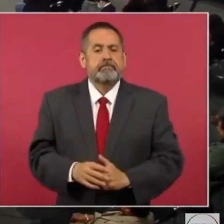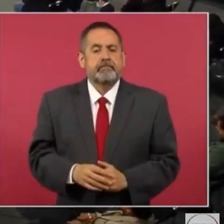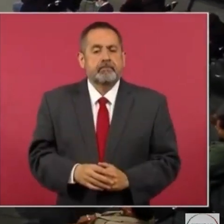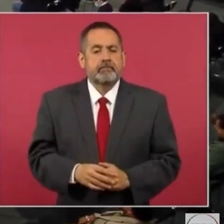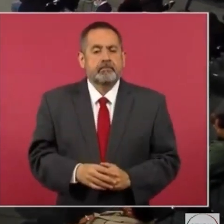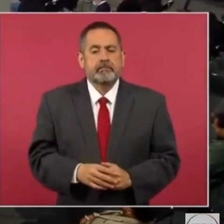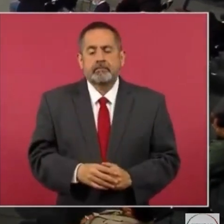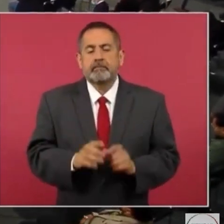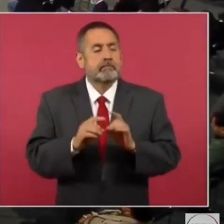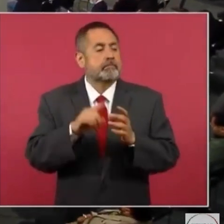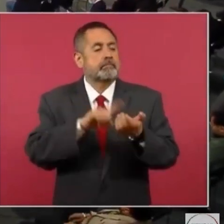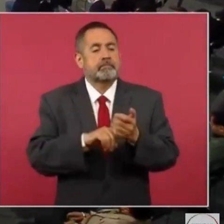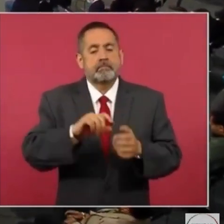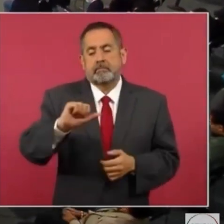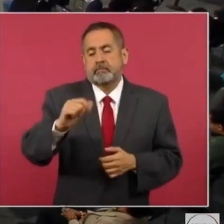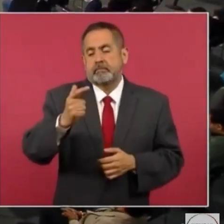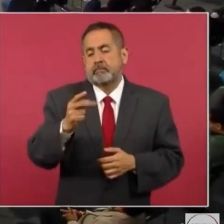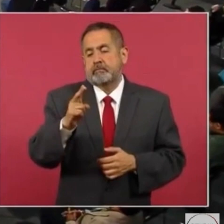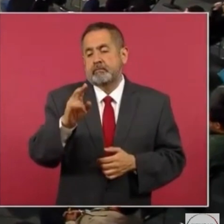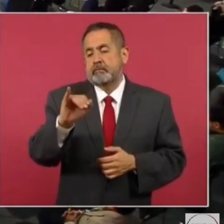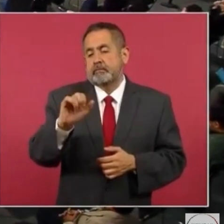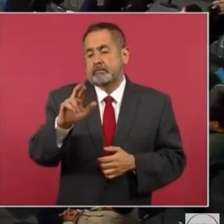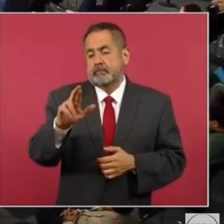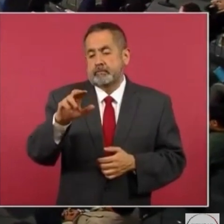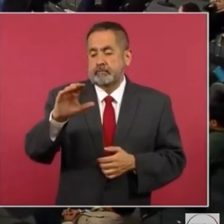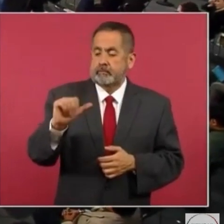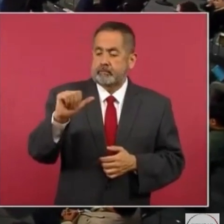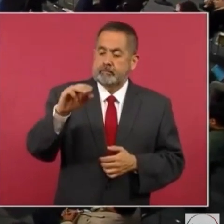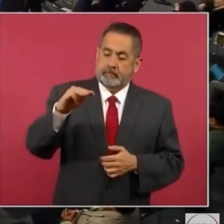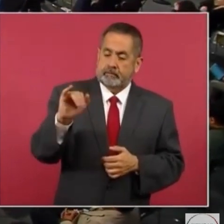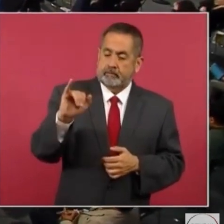El caso de Aguilar Camín,